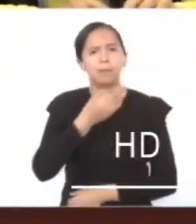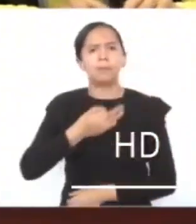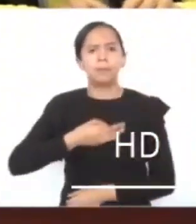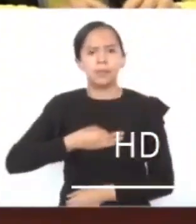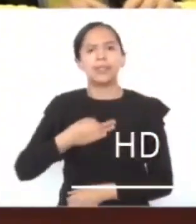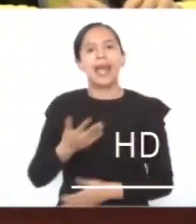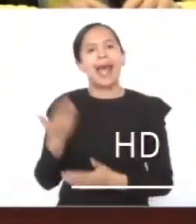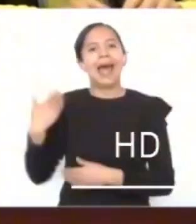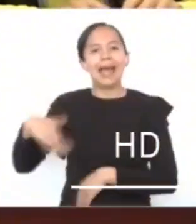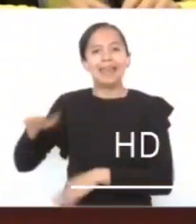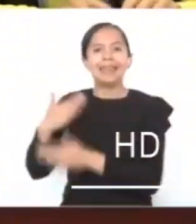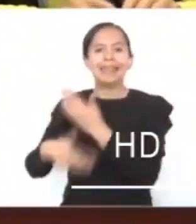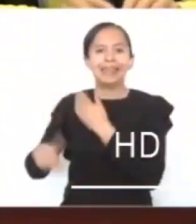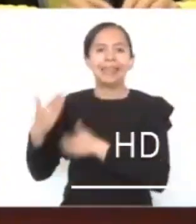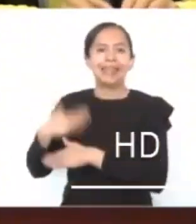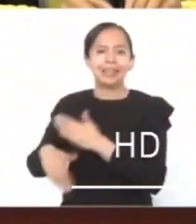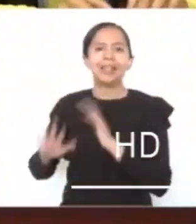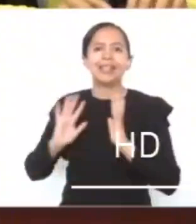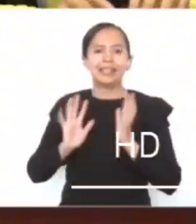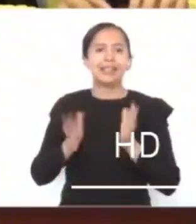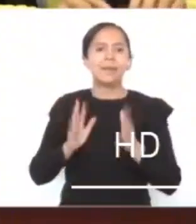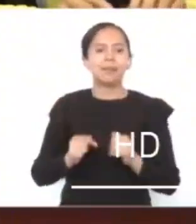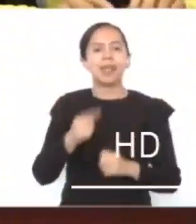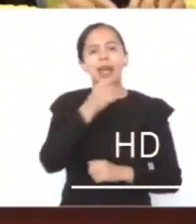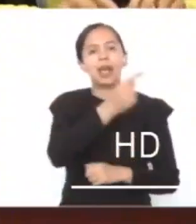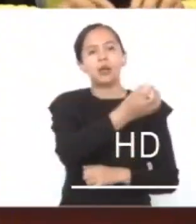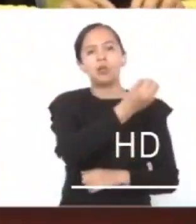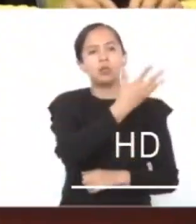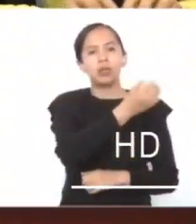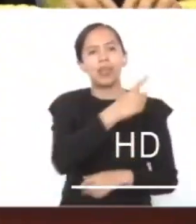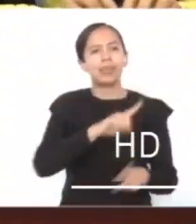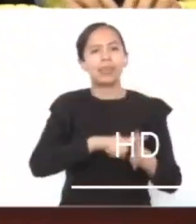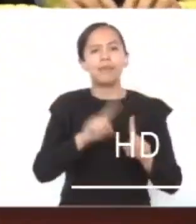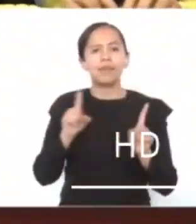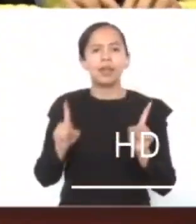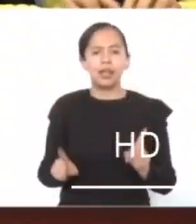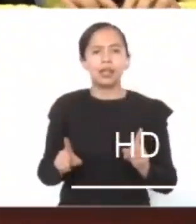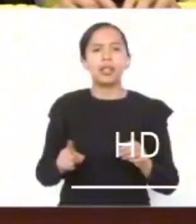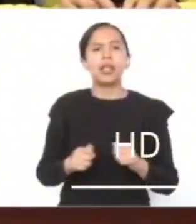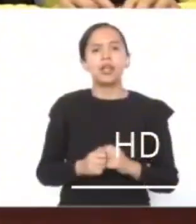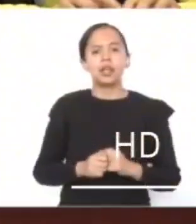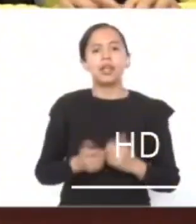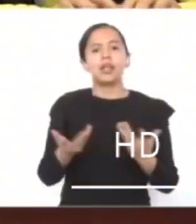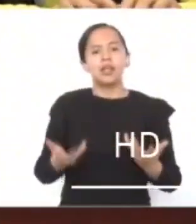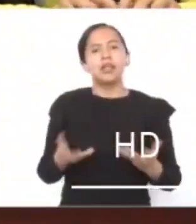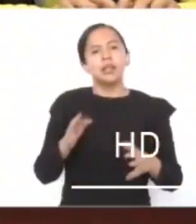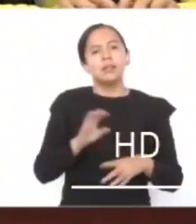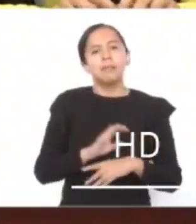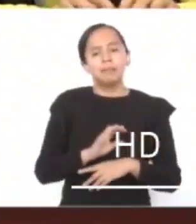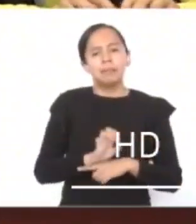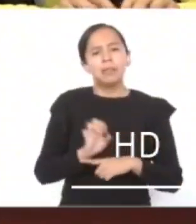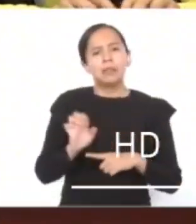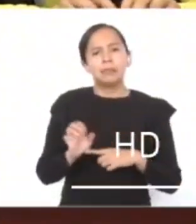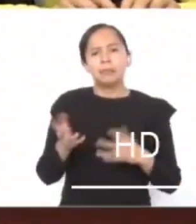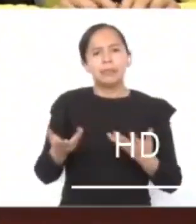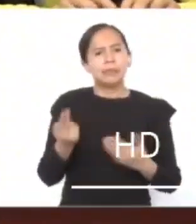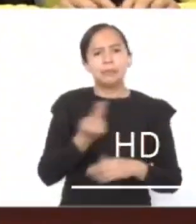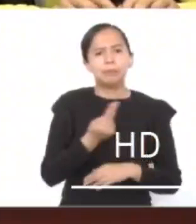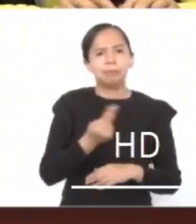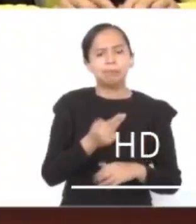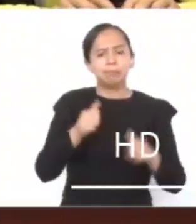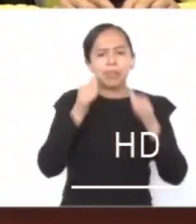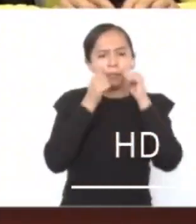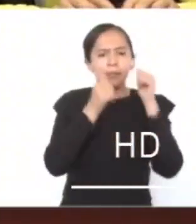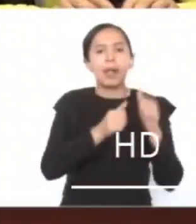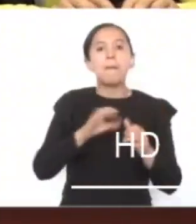Ya ha ocurrido en algunas circunstancias que son otro tipo de alertas u otro tipo de servicios que brindan alertamiento sísmico. En el caso de C5,